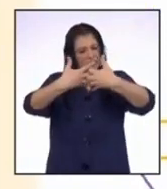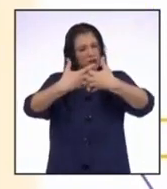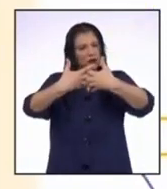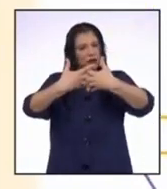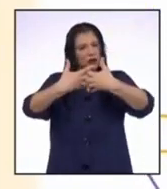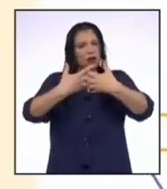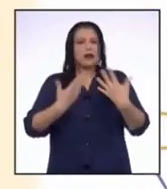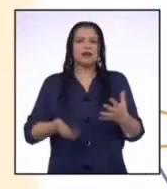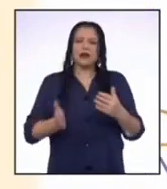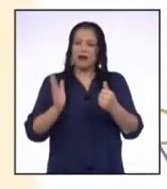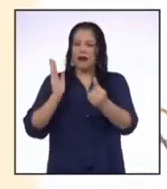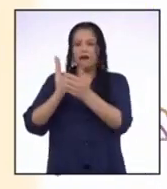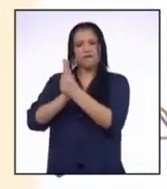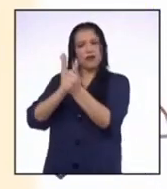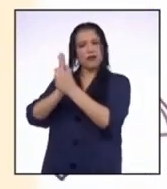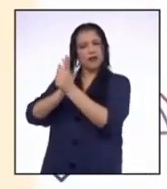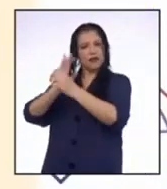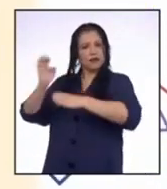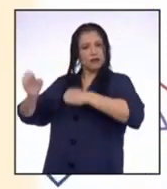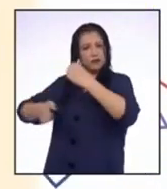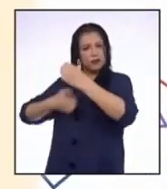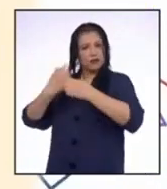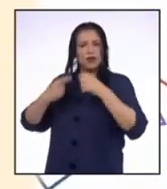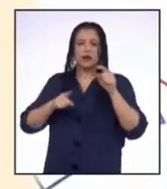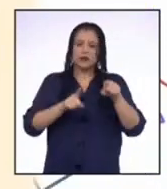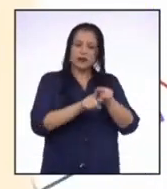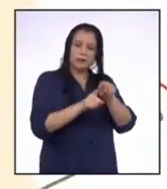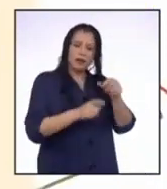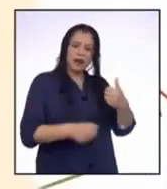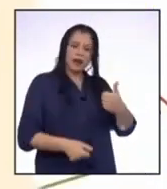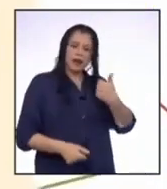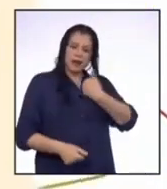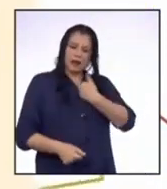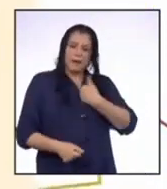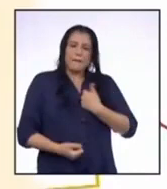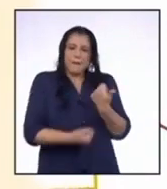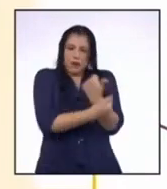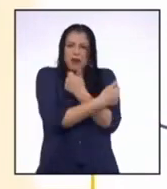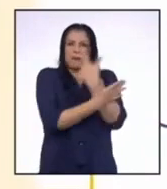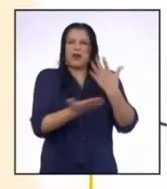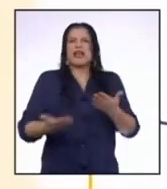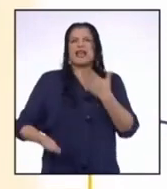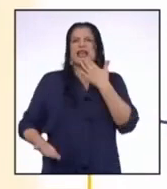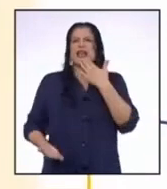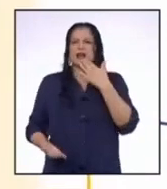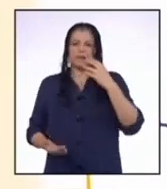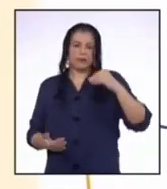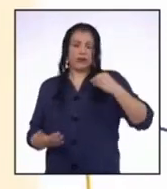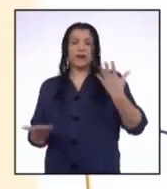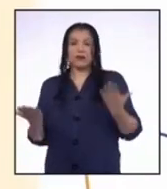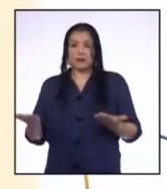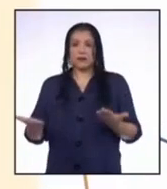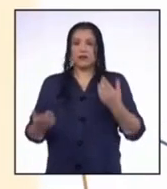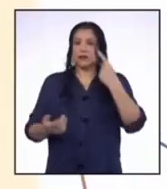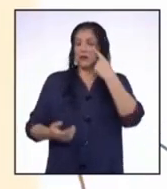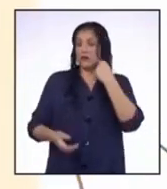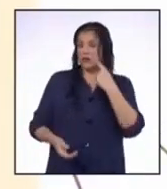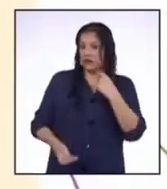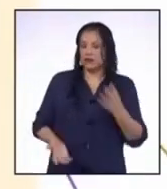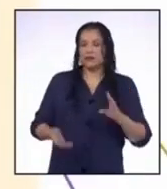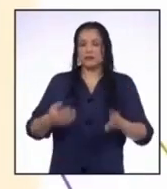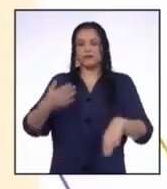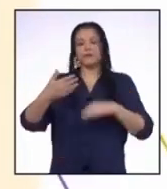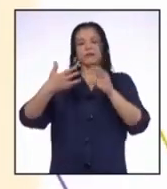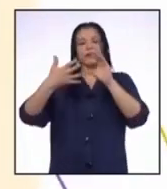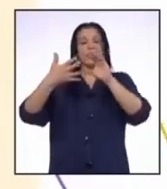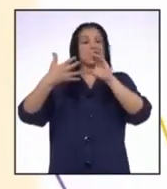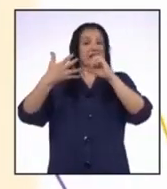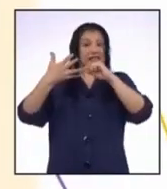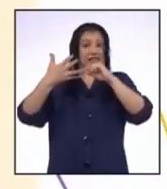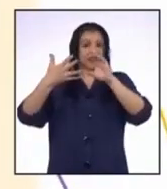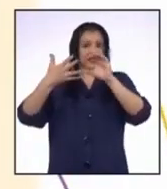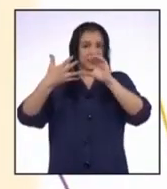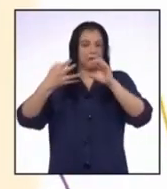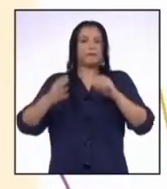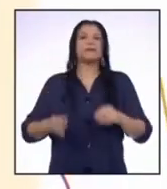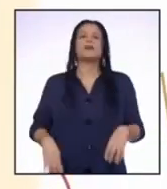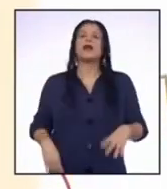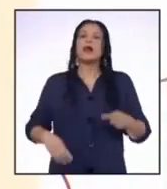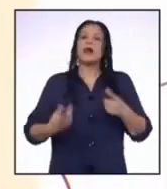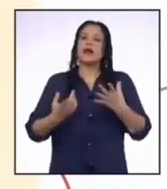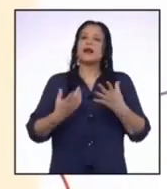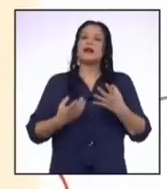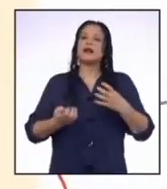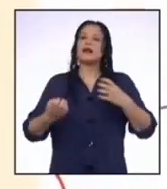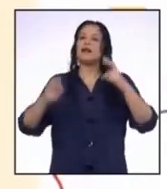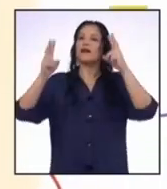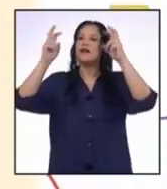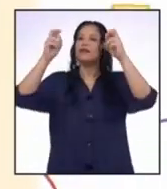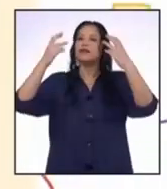entre las competencias emocionales y la autoestima en las y los adolescentes. C. El texto trata sobre